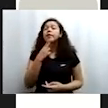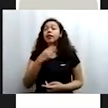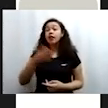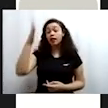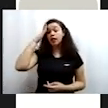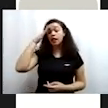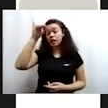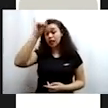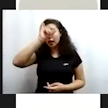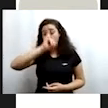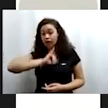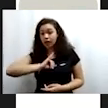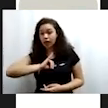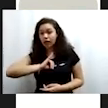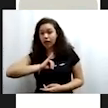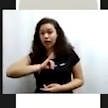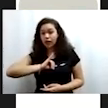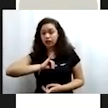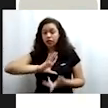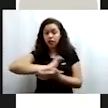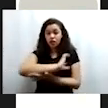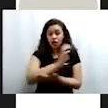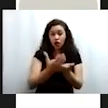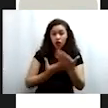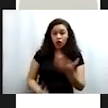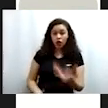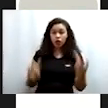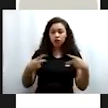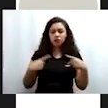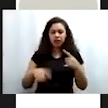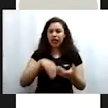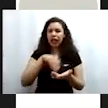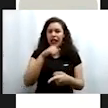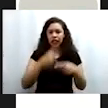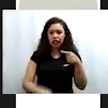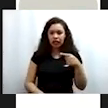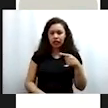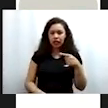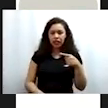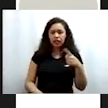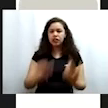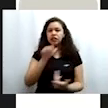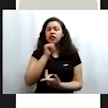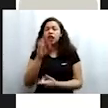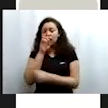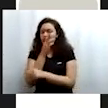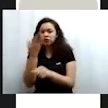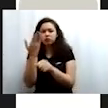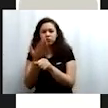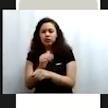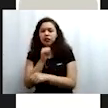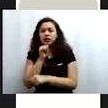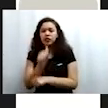podrá rescindir el contrato del trabajador o de trabajo sin incurrir en responsabilidad